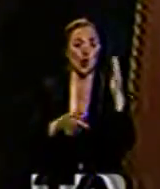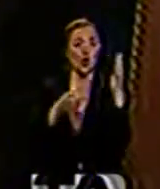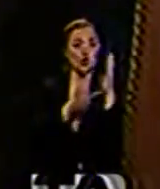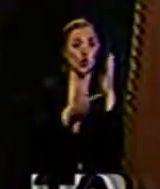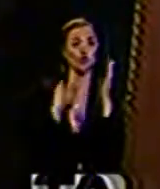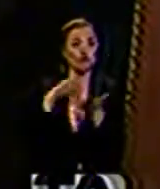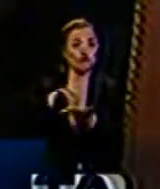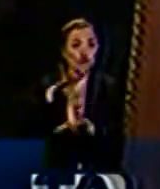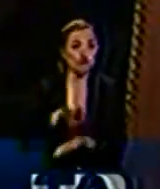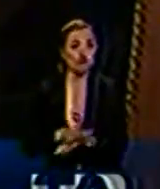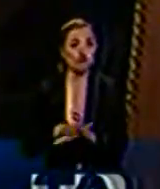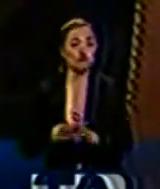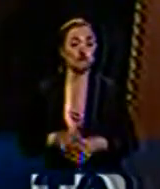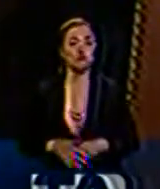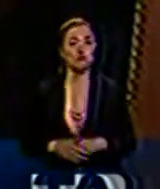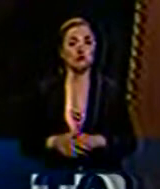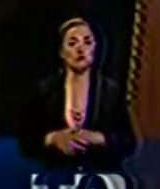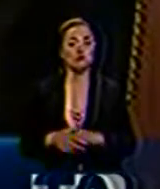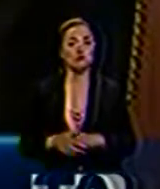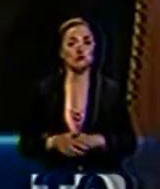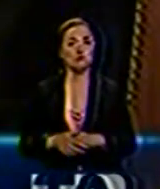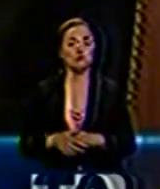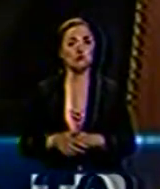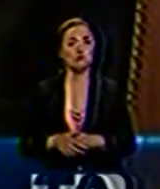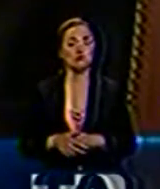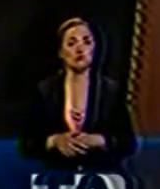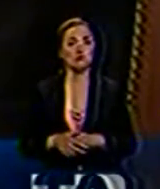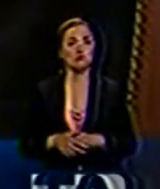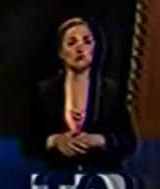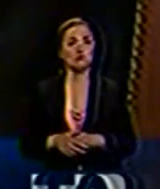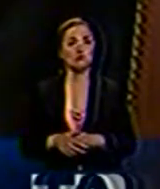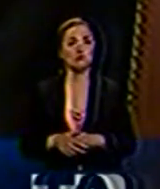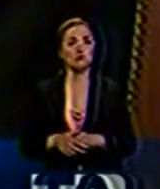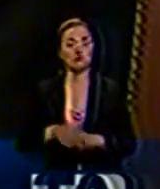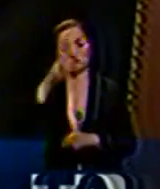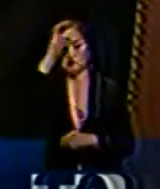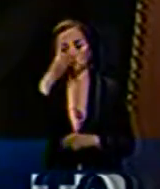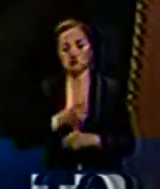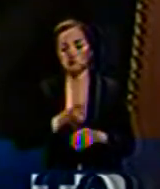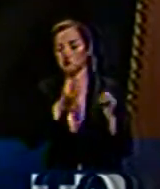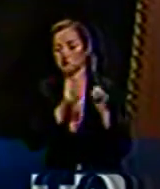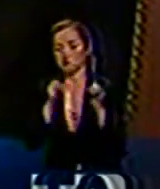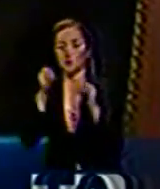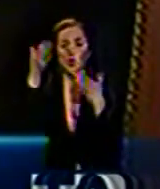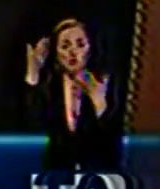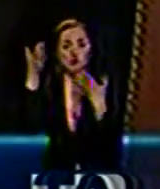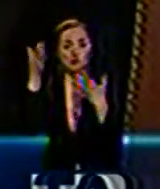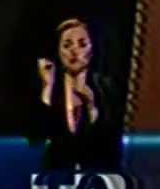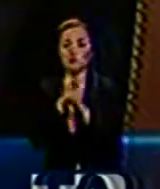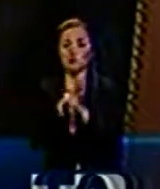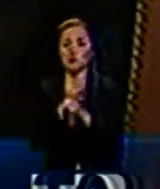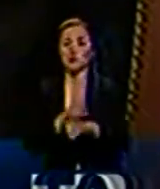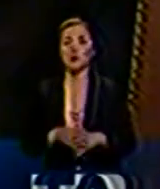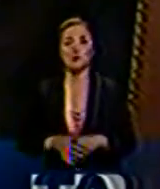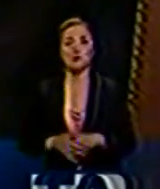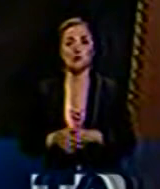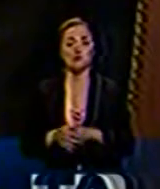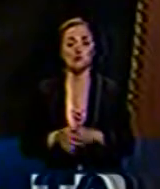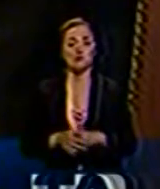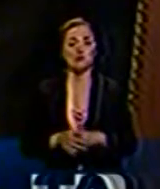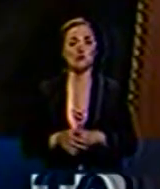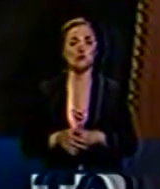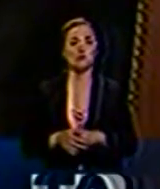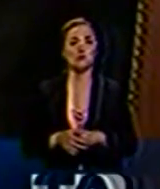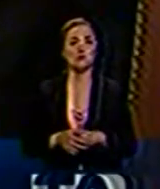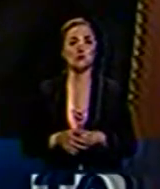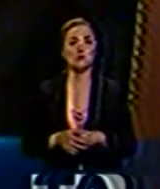en este protocolo, ha decidido que cada una de las decisiones de la política institucional se conjugue